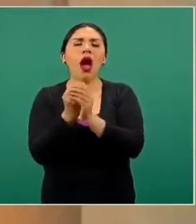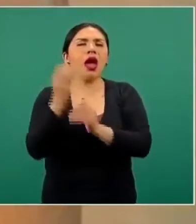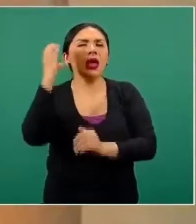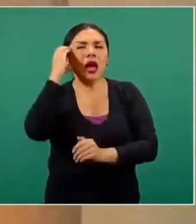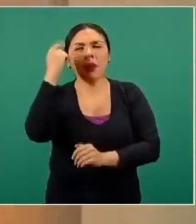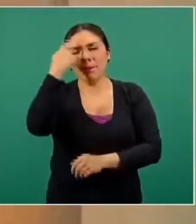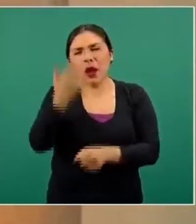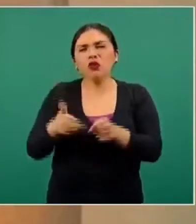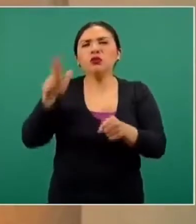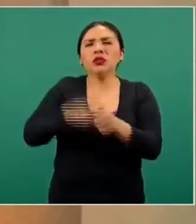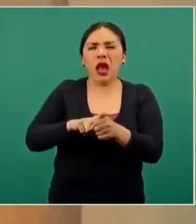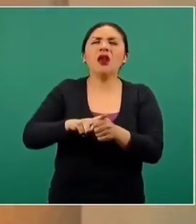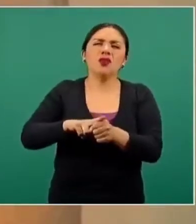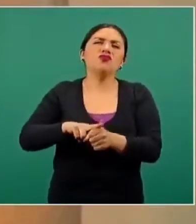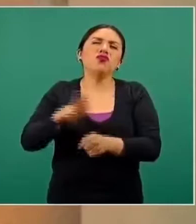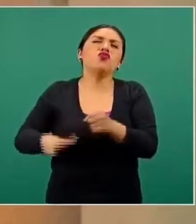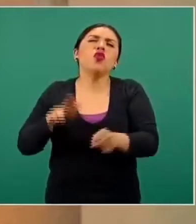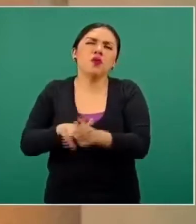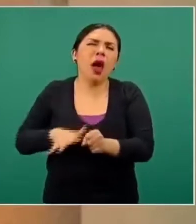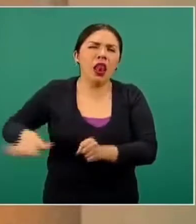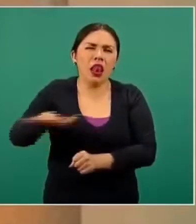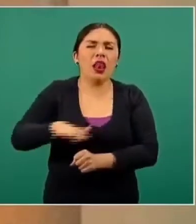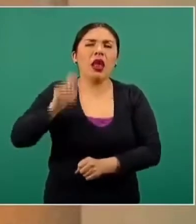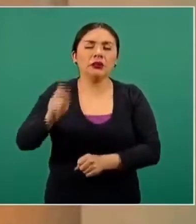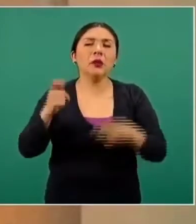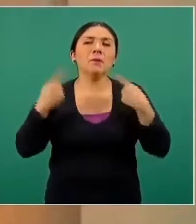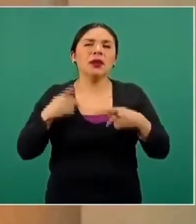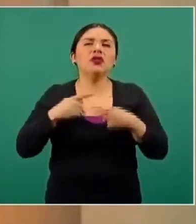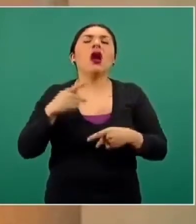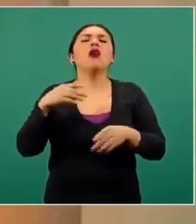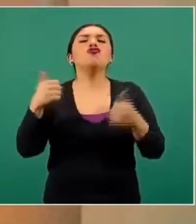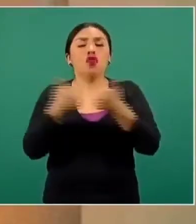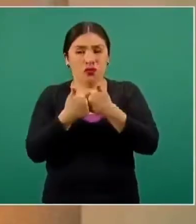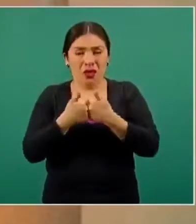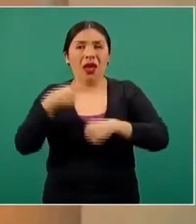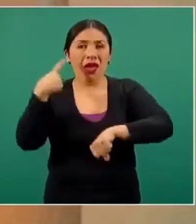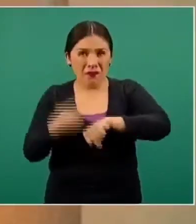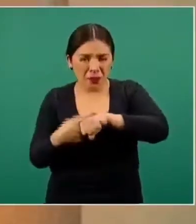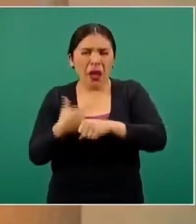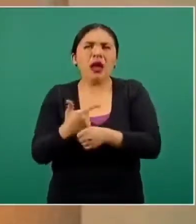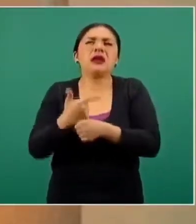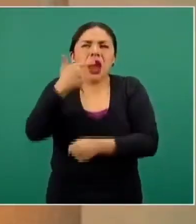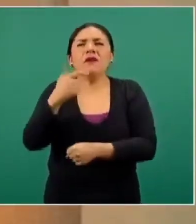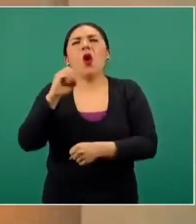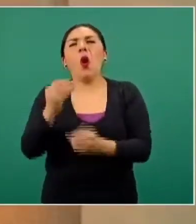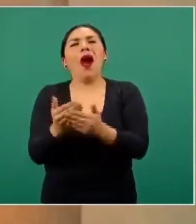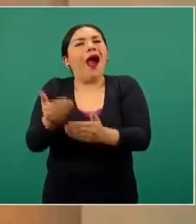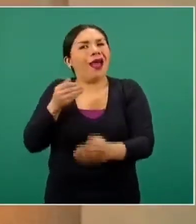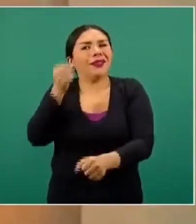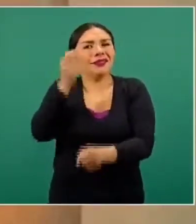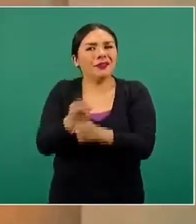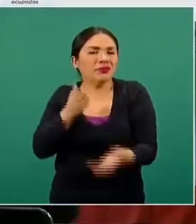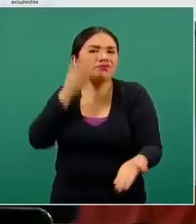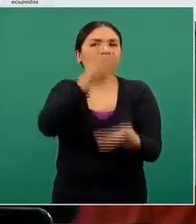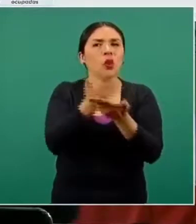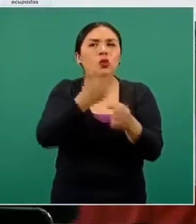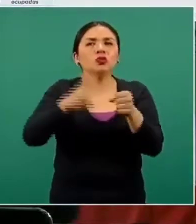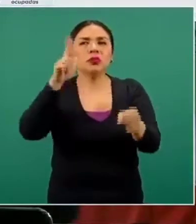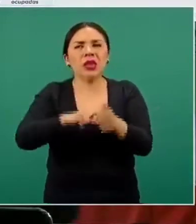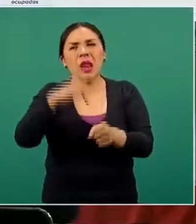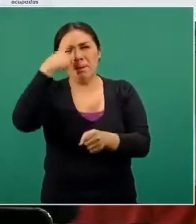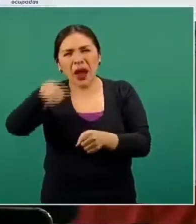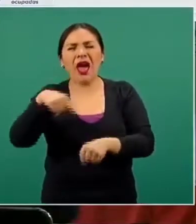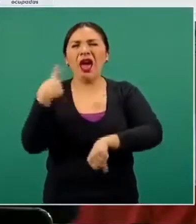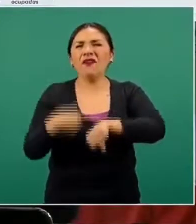hospitalización general para los pacientes más graves o para ofrecer una atención oportuna en el marco de un COVID moderado, de un